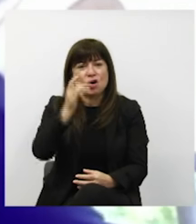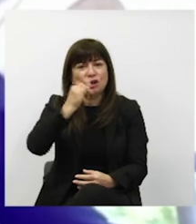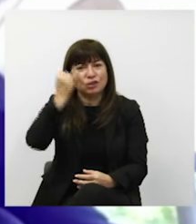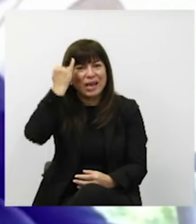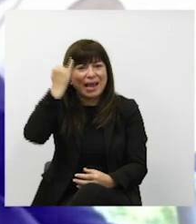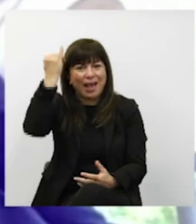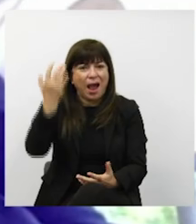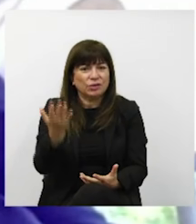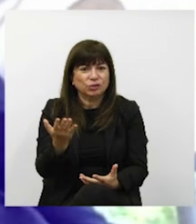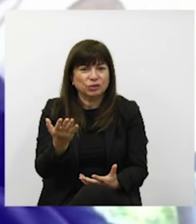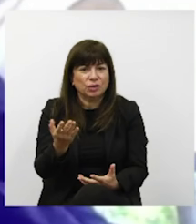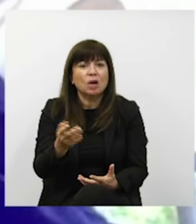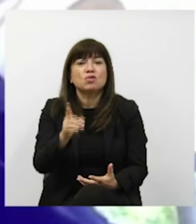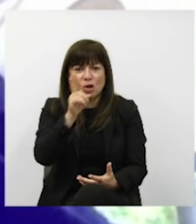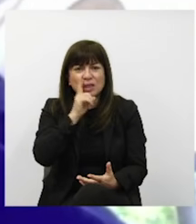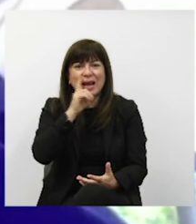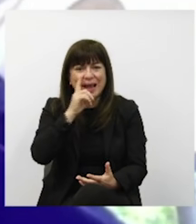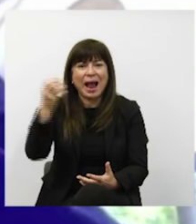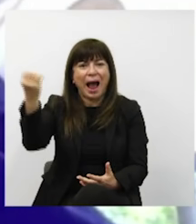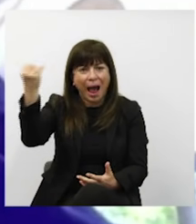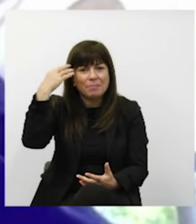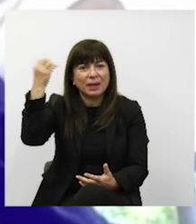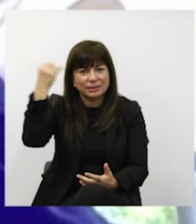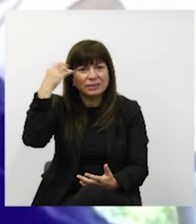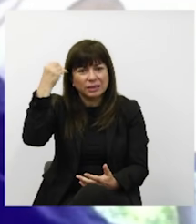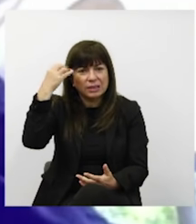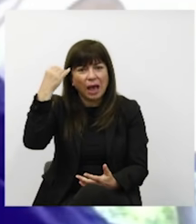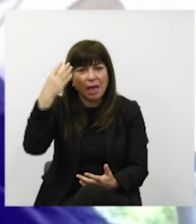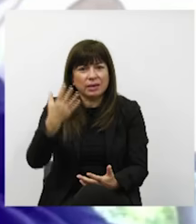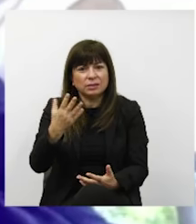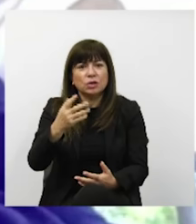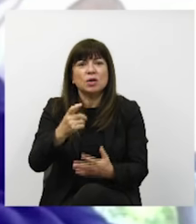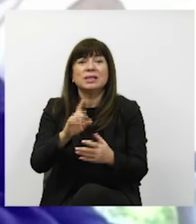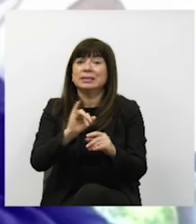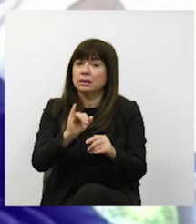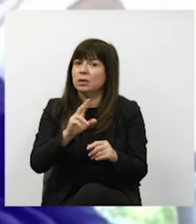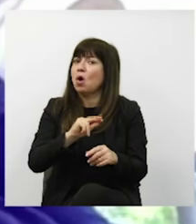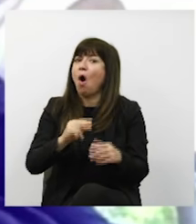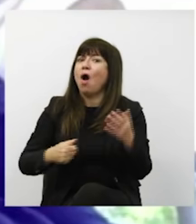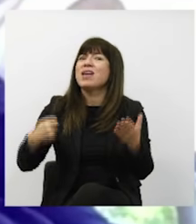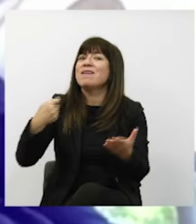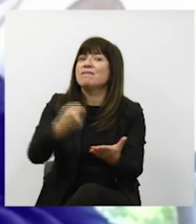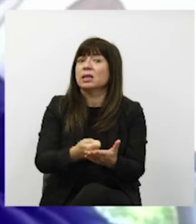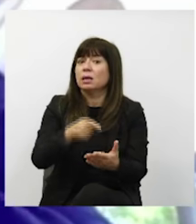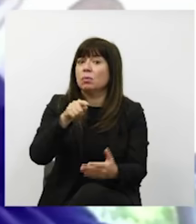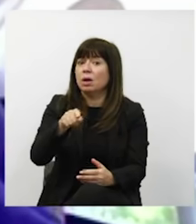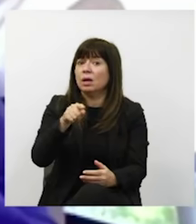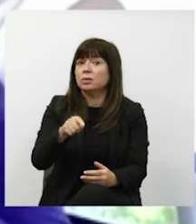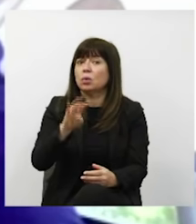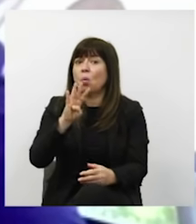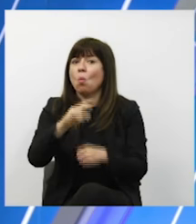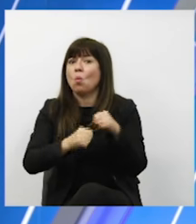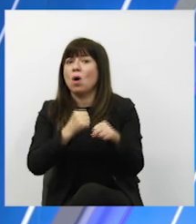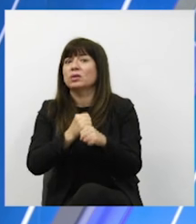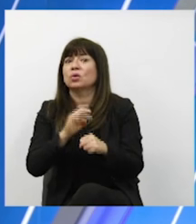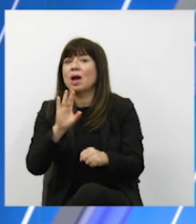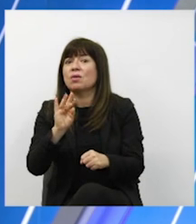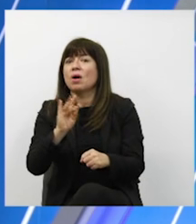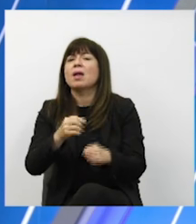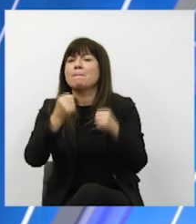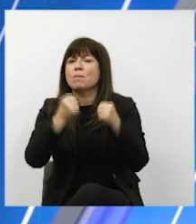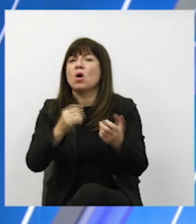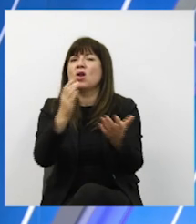que no tienen las capacidades, y que si no invertimos en ellos desde que tienen 4 años de edad para poder llegar a